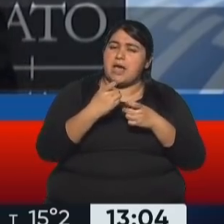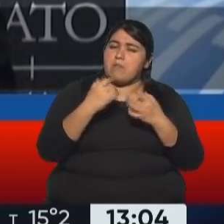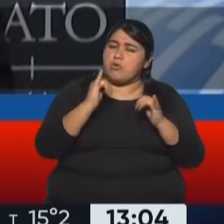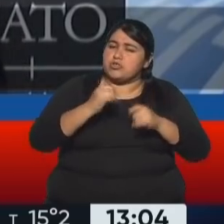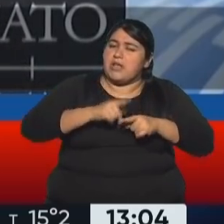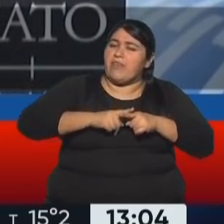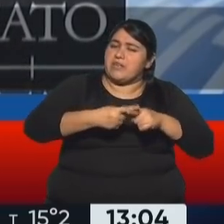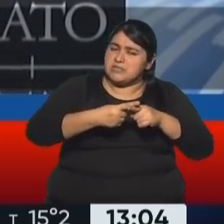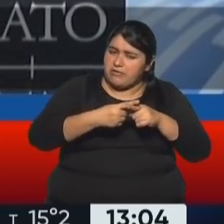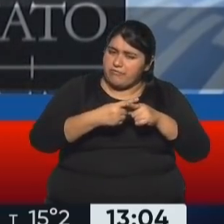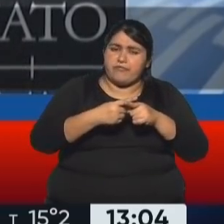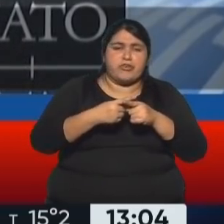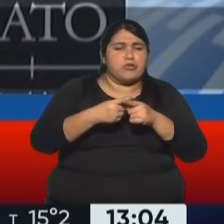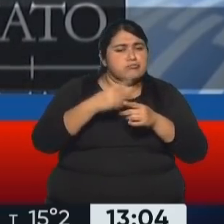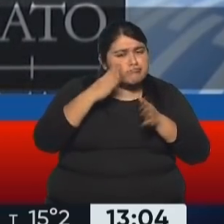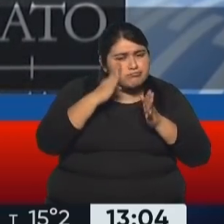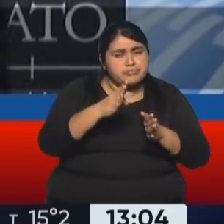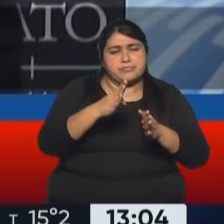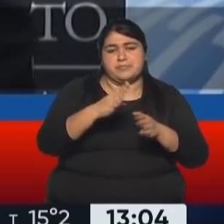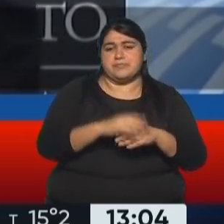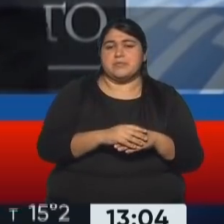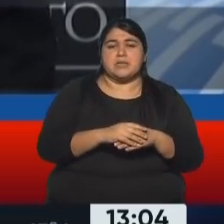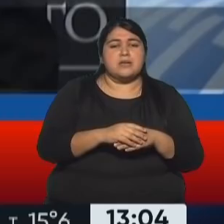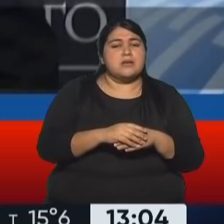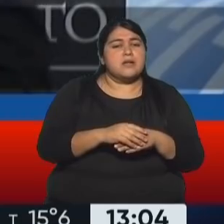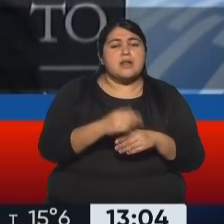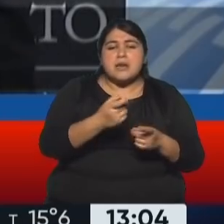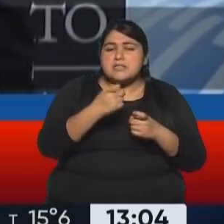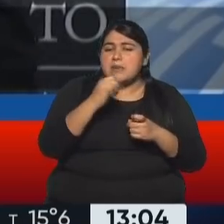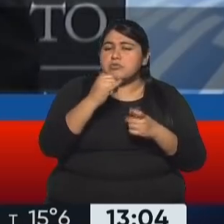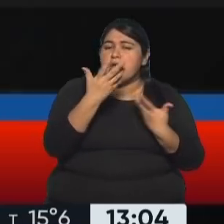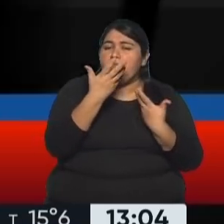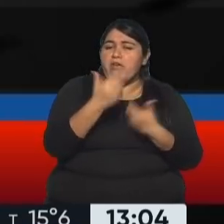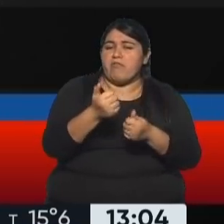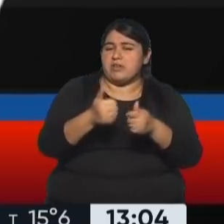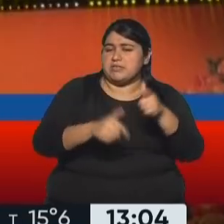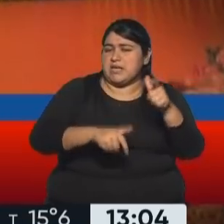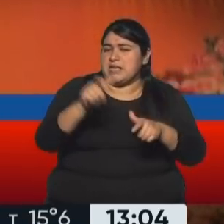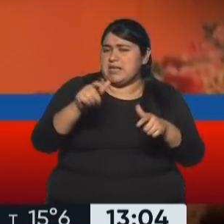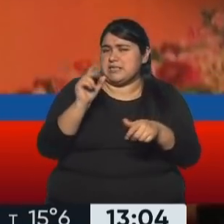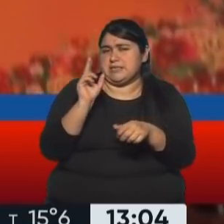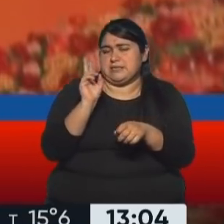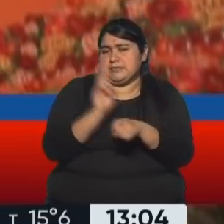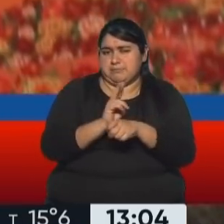alliance, and that we need to engage with China to defend our security interests.